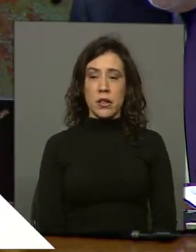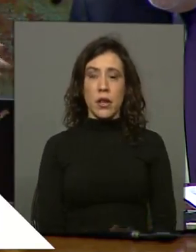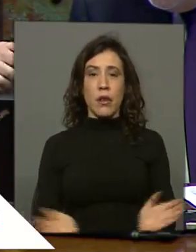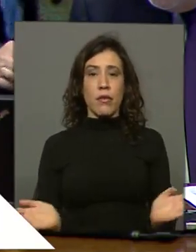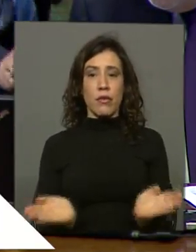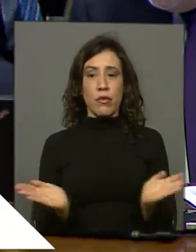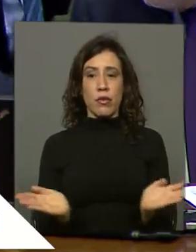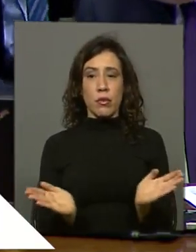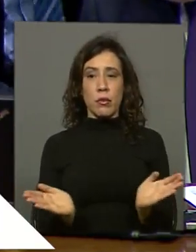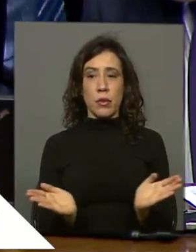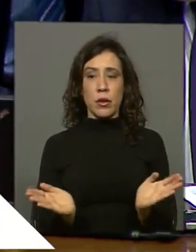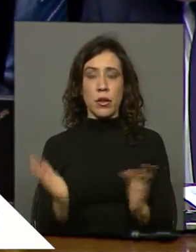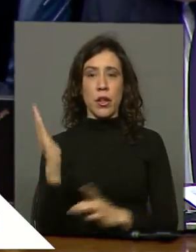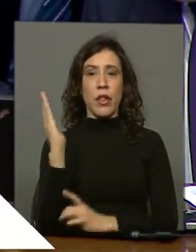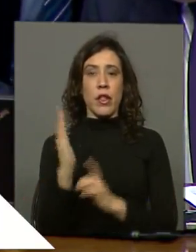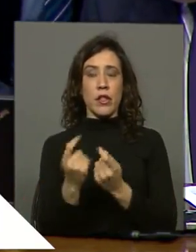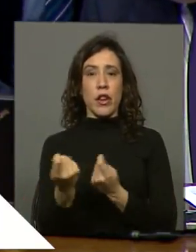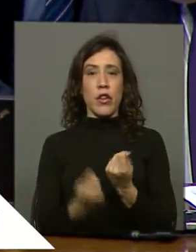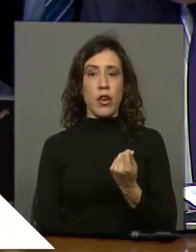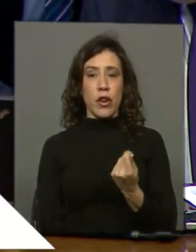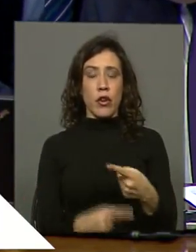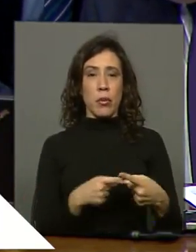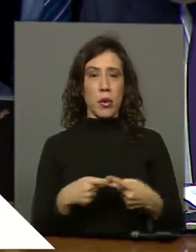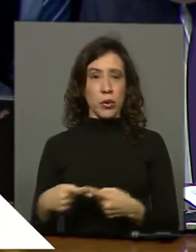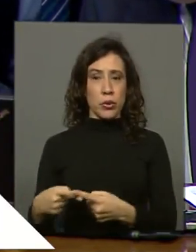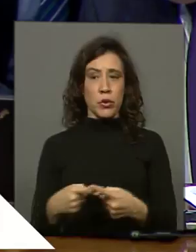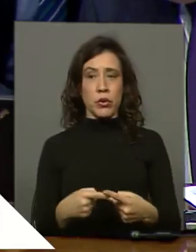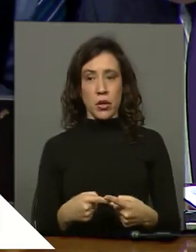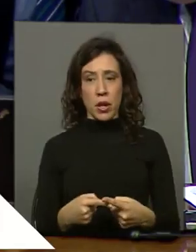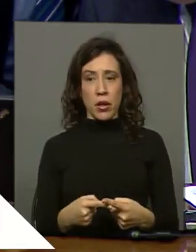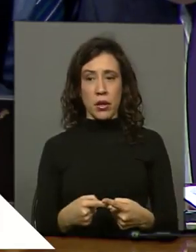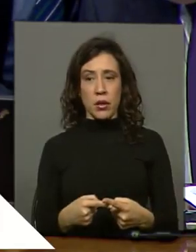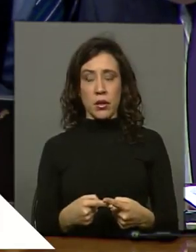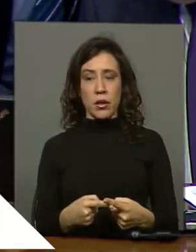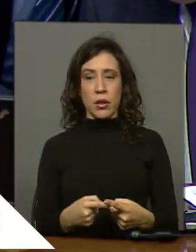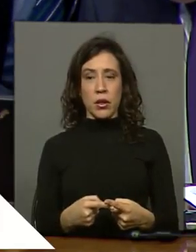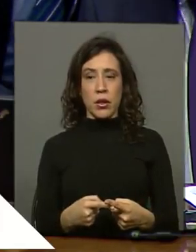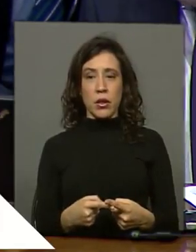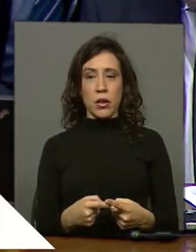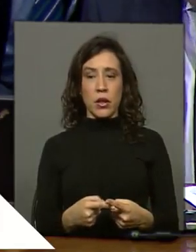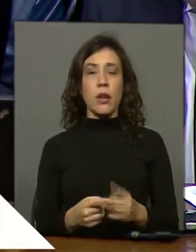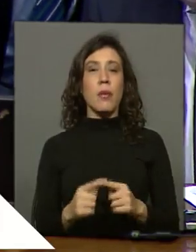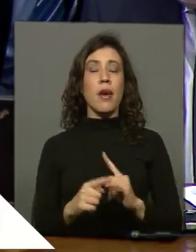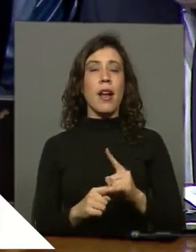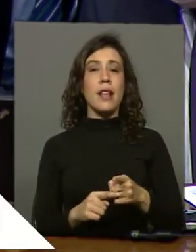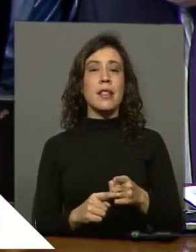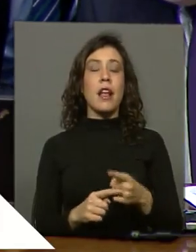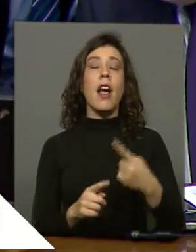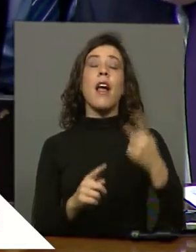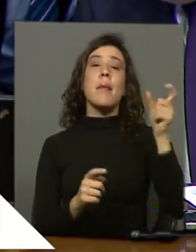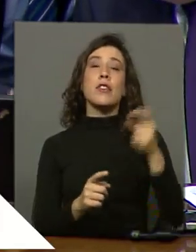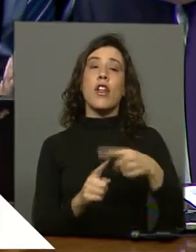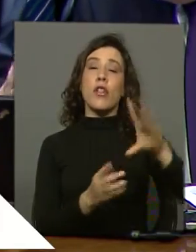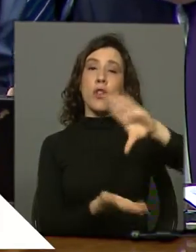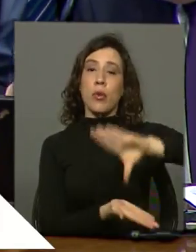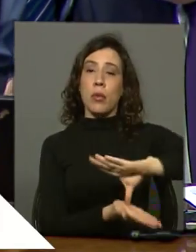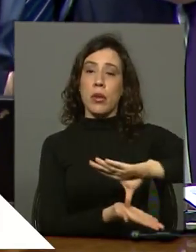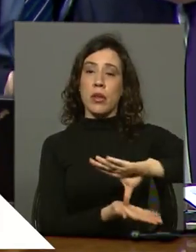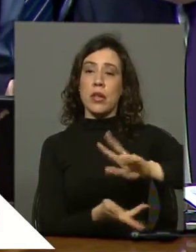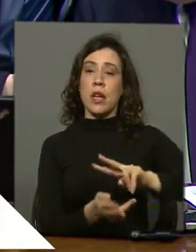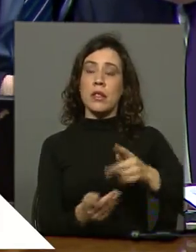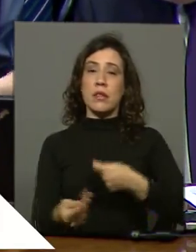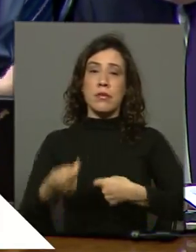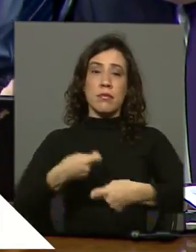fomentando con ello su desarrollo económico y social lo anterior reuniendo como requisito ser extranjero realizar